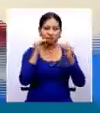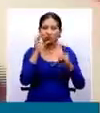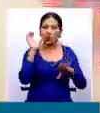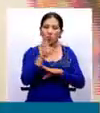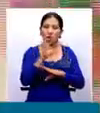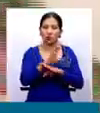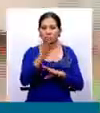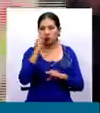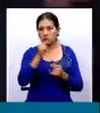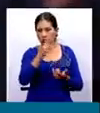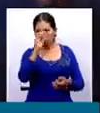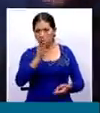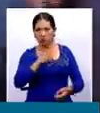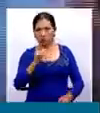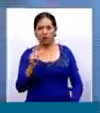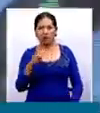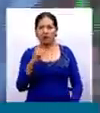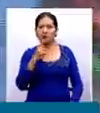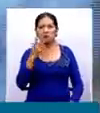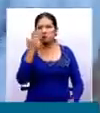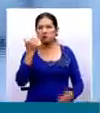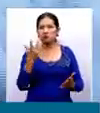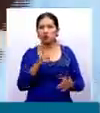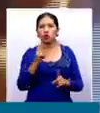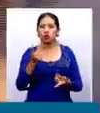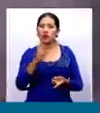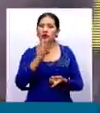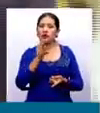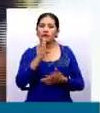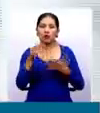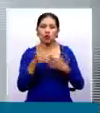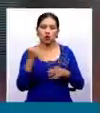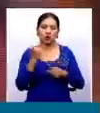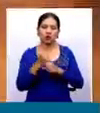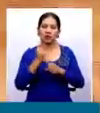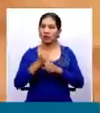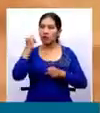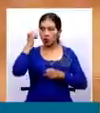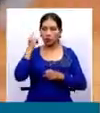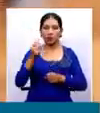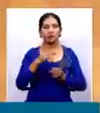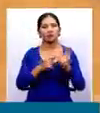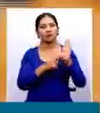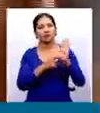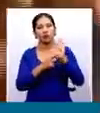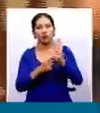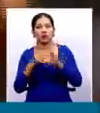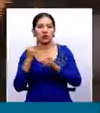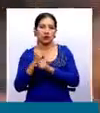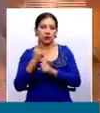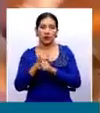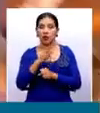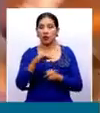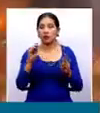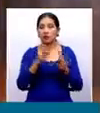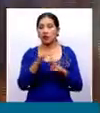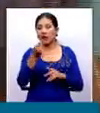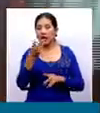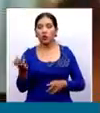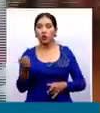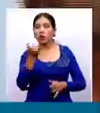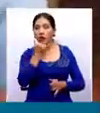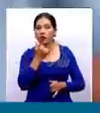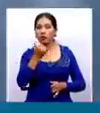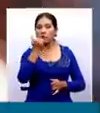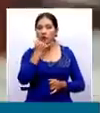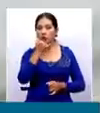nuestro compañero Abelardo lo que hacía era hacer conocer la gestión de nuestro gobierno, hacer conocer las equivocaciones que estaban